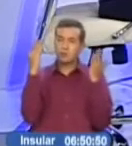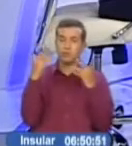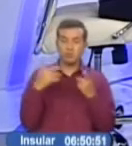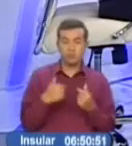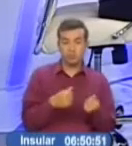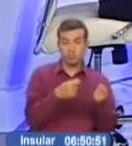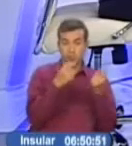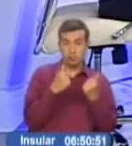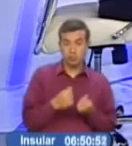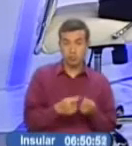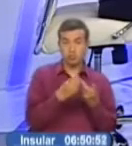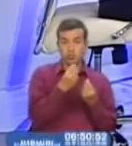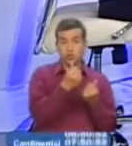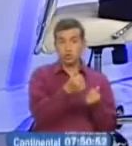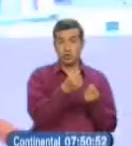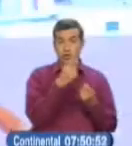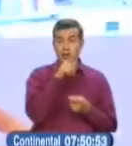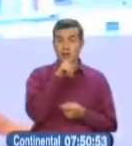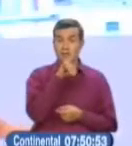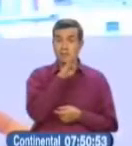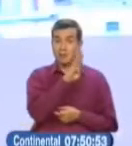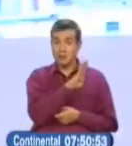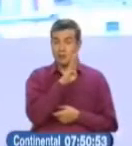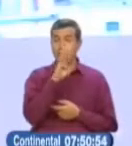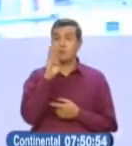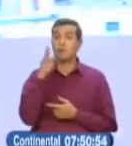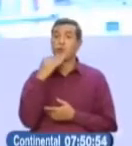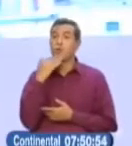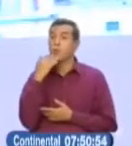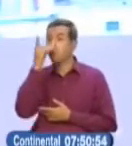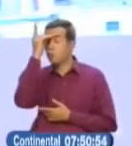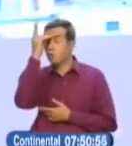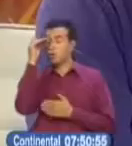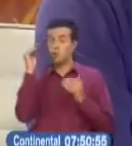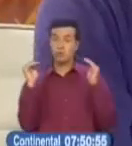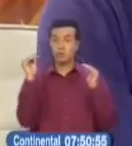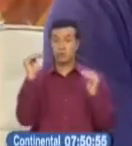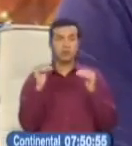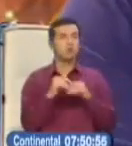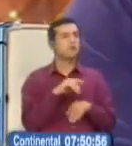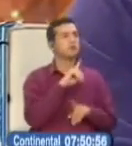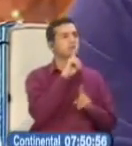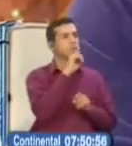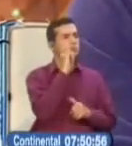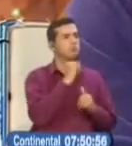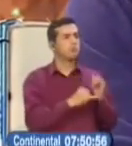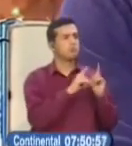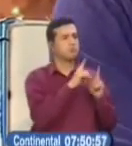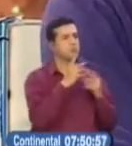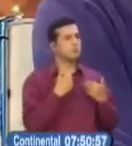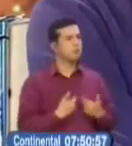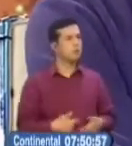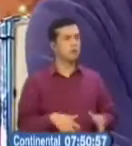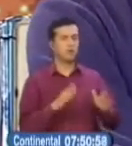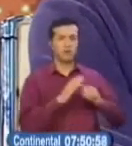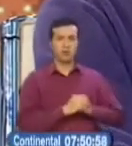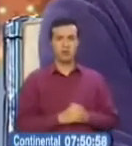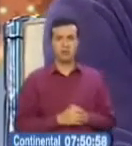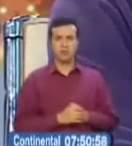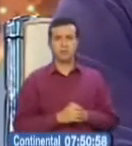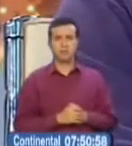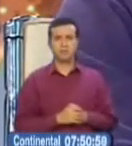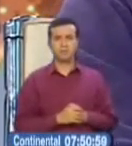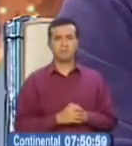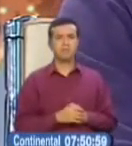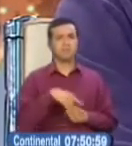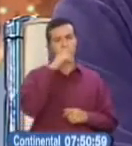como es el ingreso, el vía PIB, con un stock, que es el caso de la deuda. Solo una precisión y con esto termino. Independientemente de que